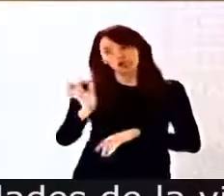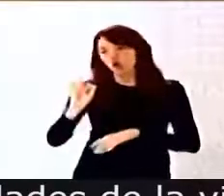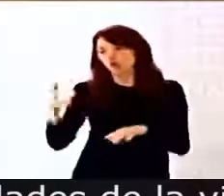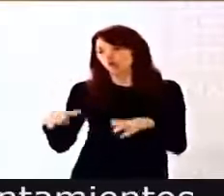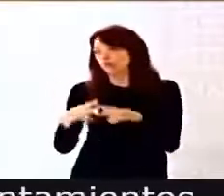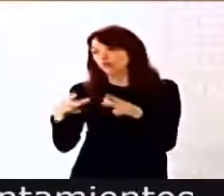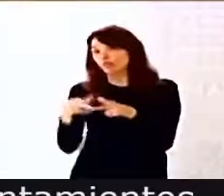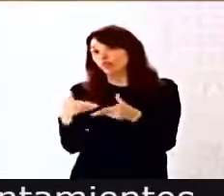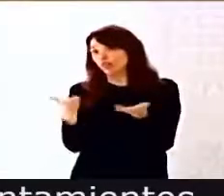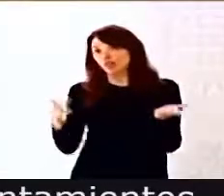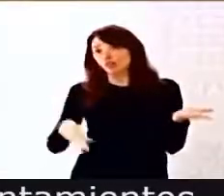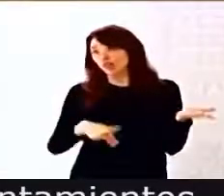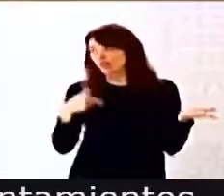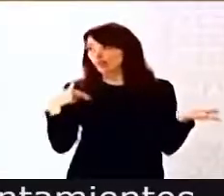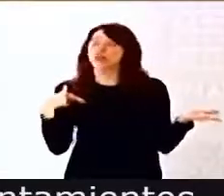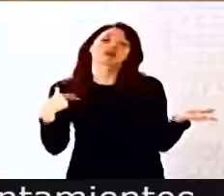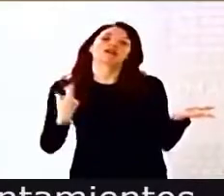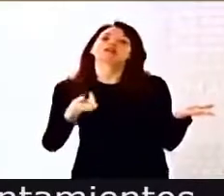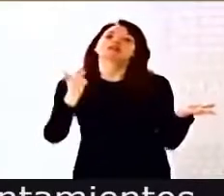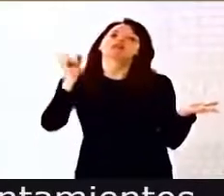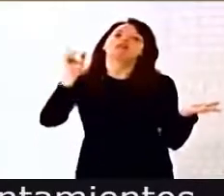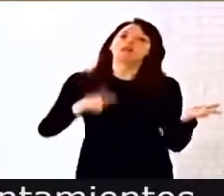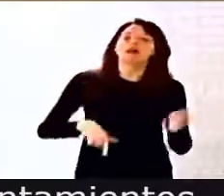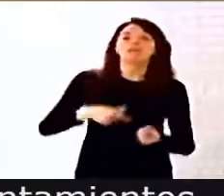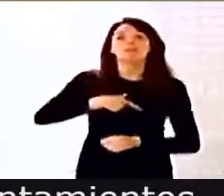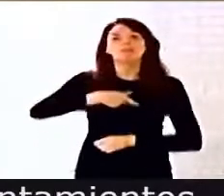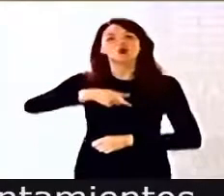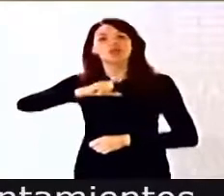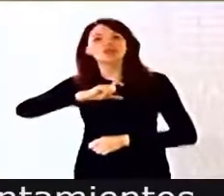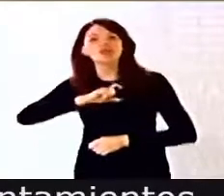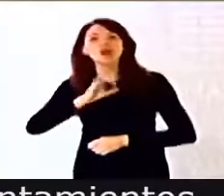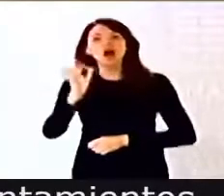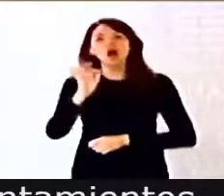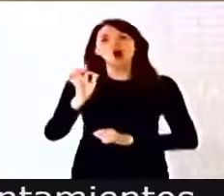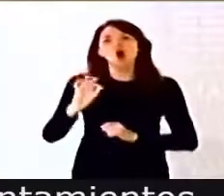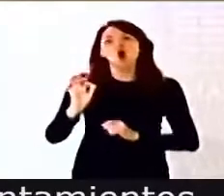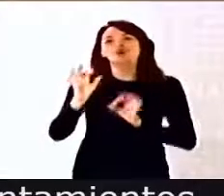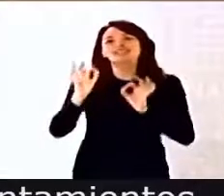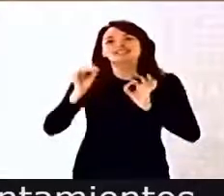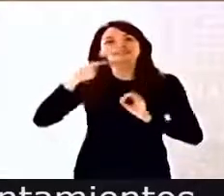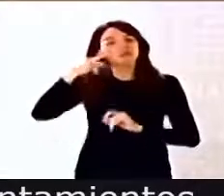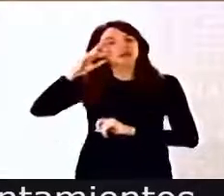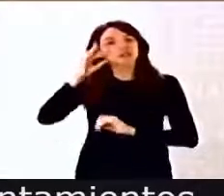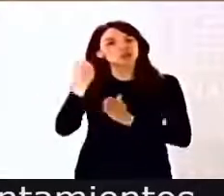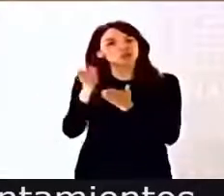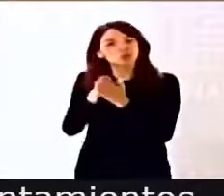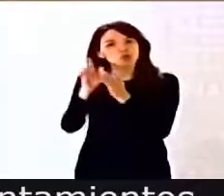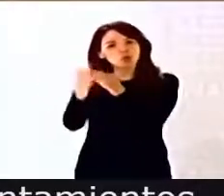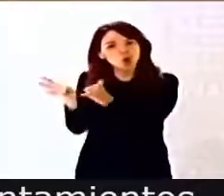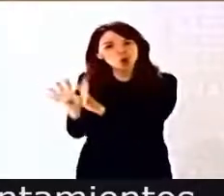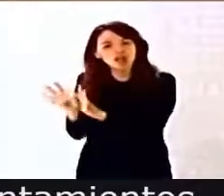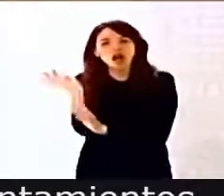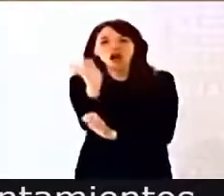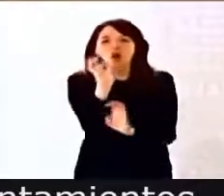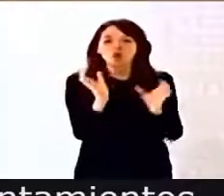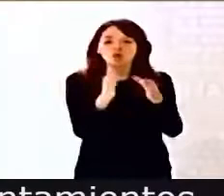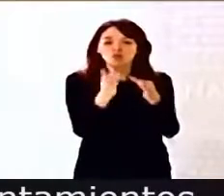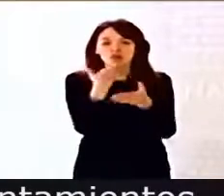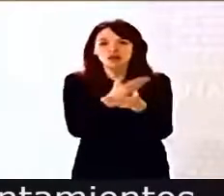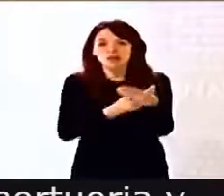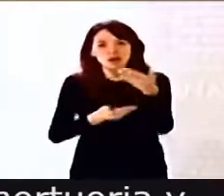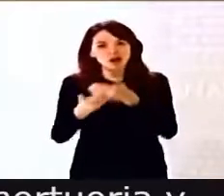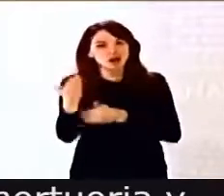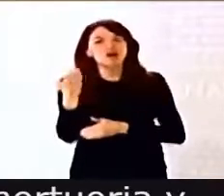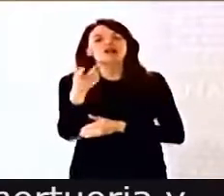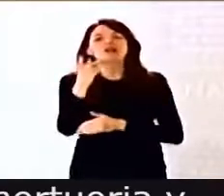general, también en cuanto a policía sanitaria mortuoria, también con respecto a las personas con discapacidad en las reuniones